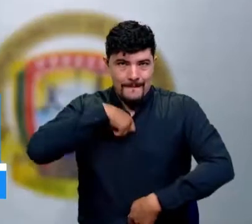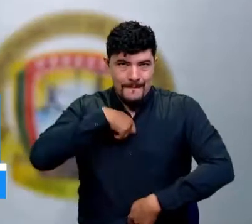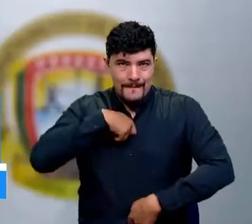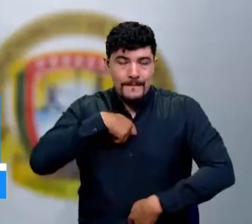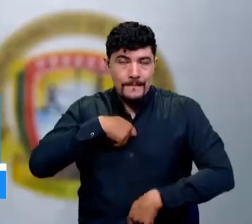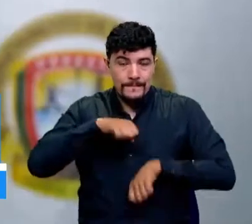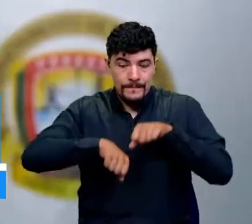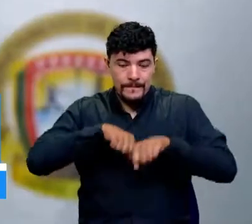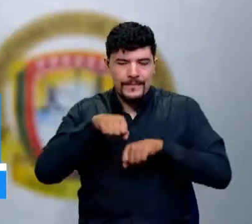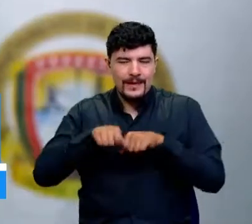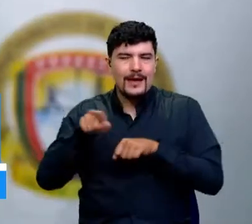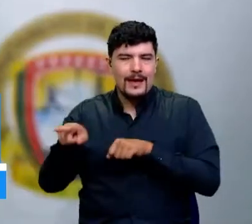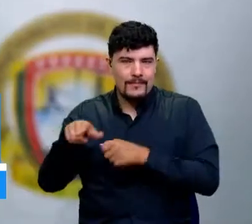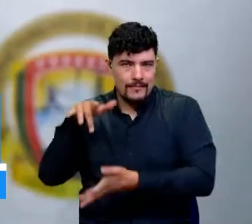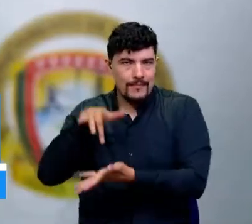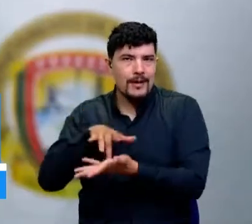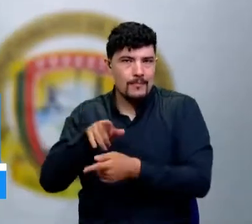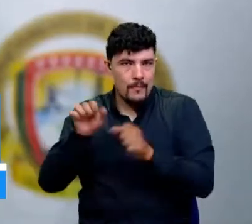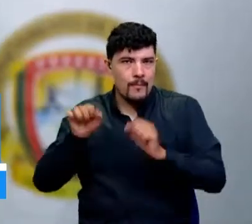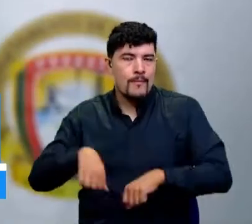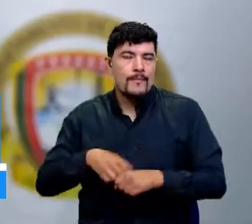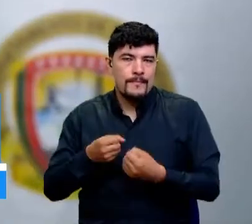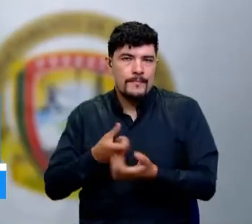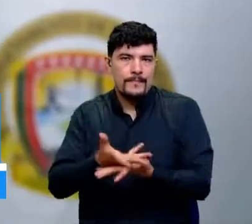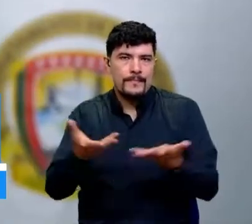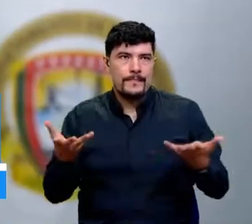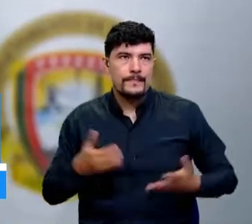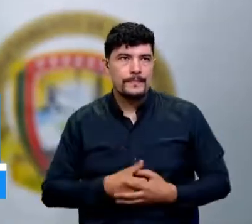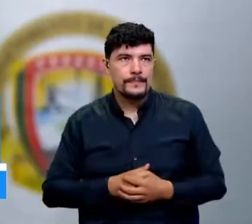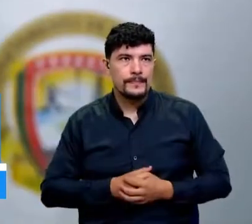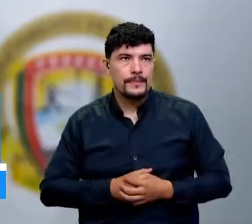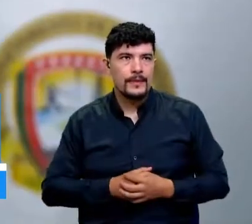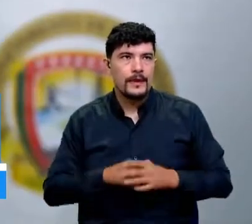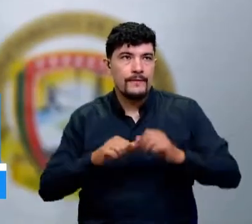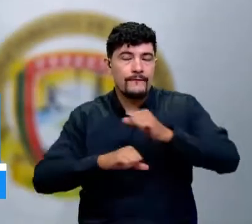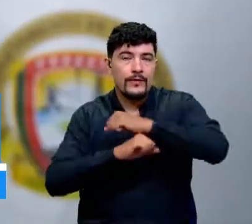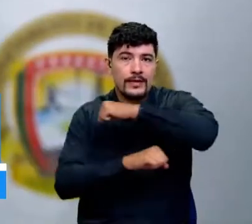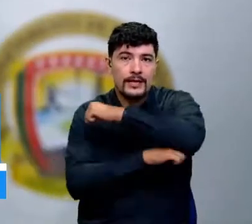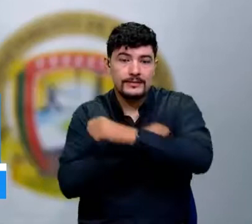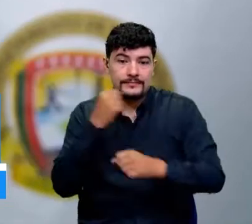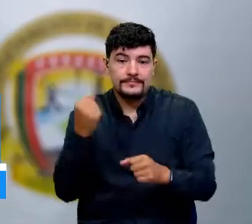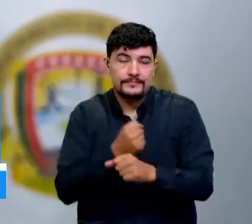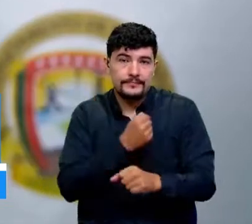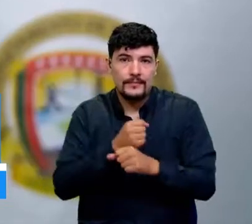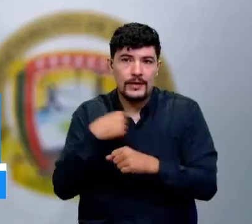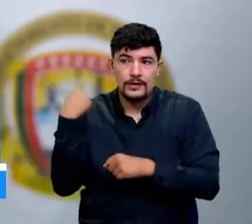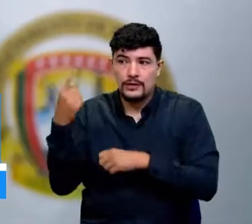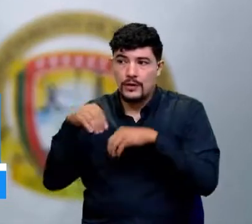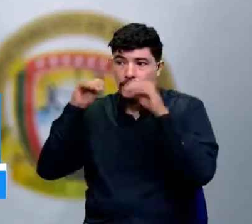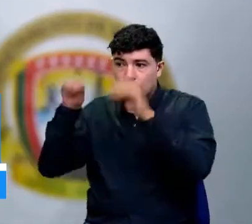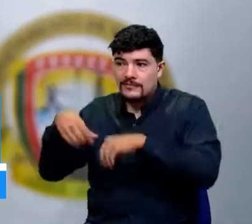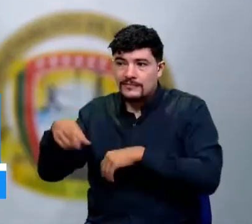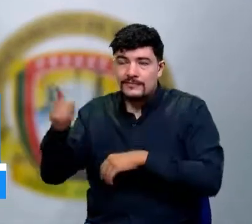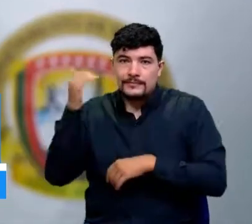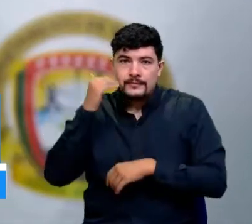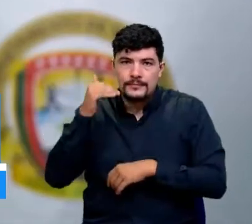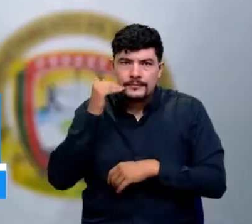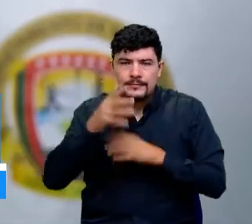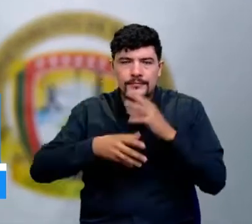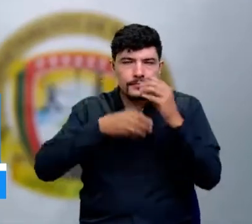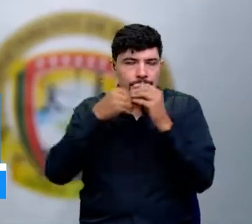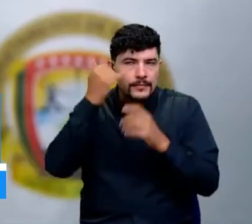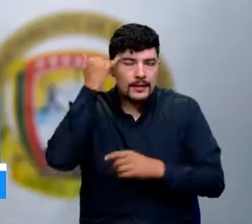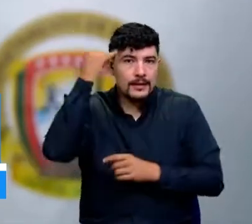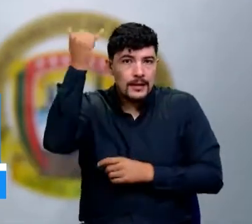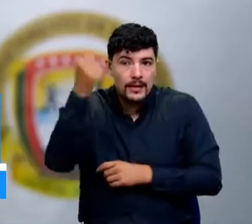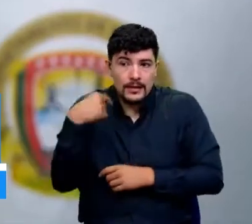Estamos logrando realmente fortalecer a las mujeres, pero sobre todo generando una empleabilidad, no solamente en la formación de las mujeres,